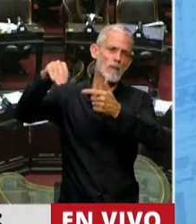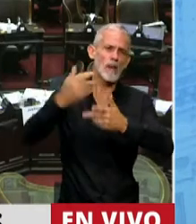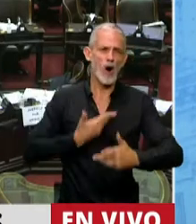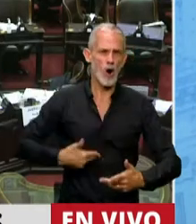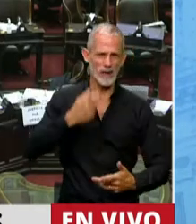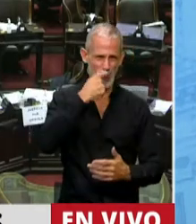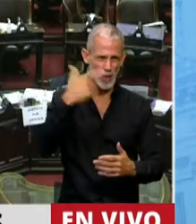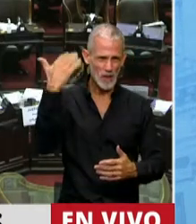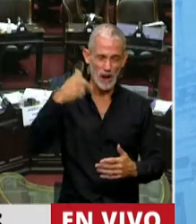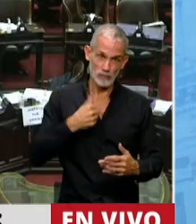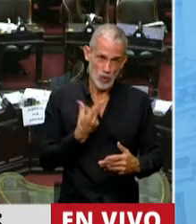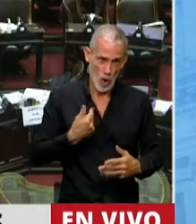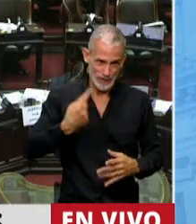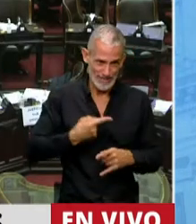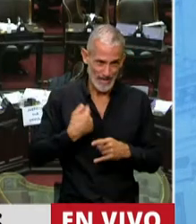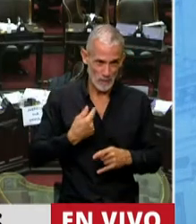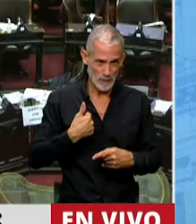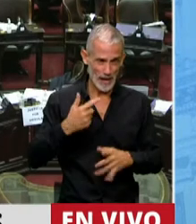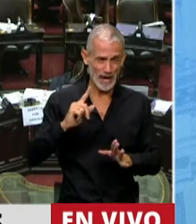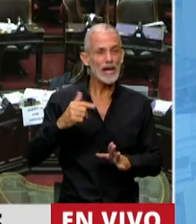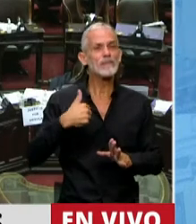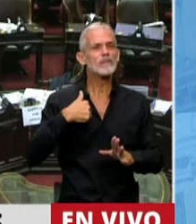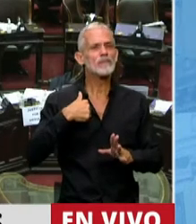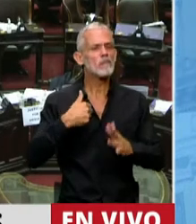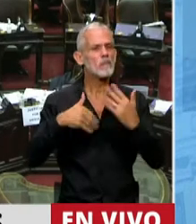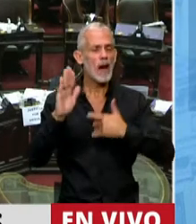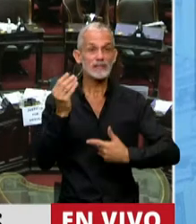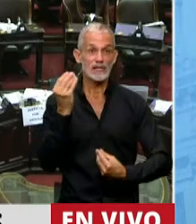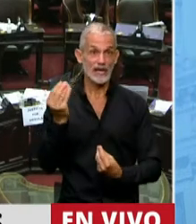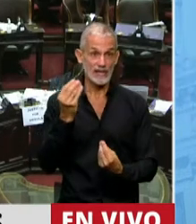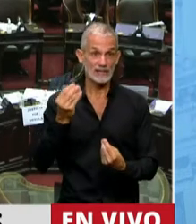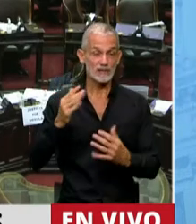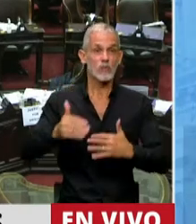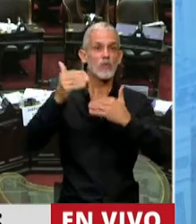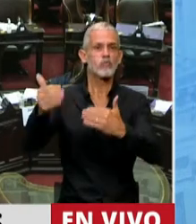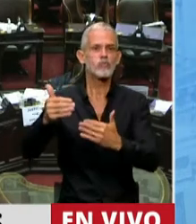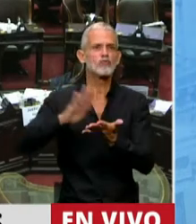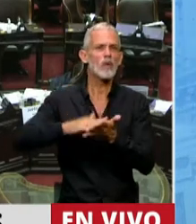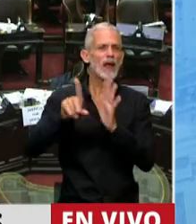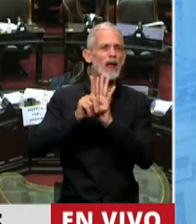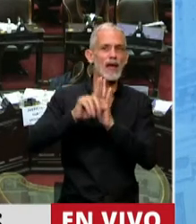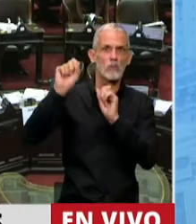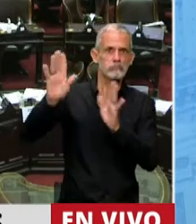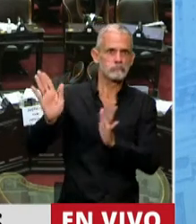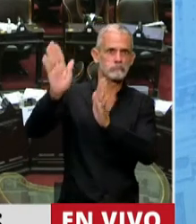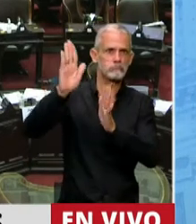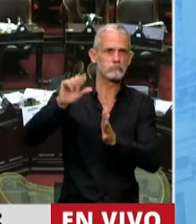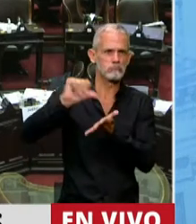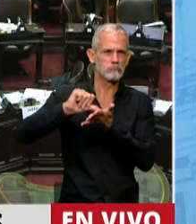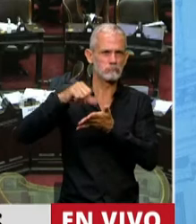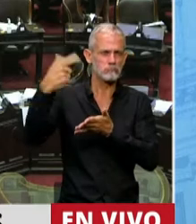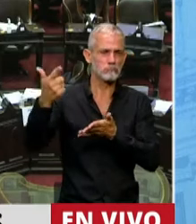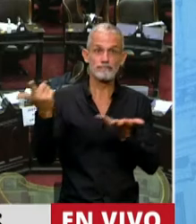el gobierno de Mauricio Macri, sino también particularmente a lo que hace a la prórroga de jurisdicción, esto lo que hace es